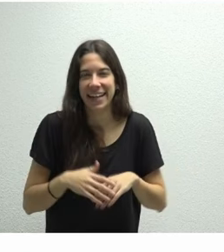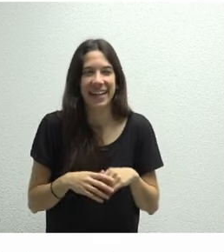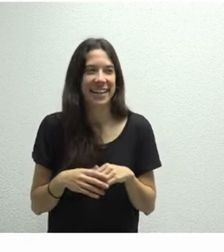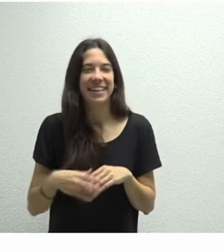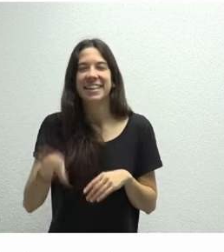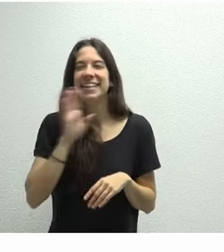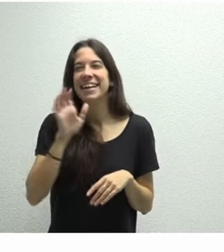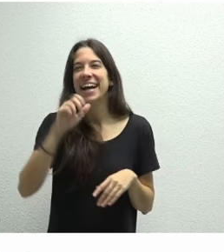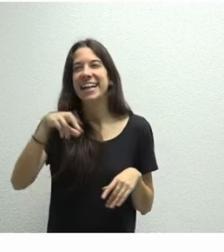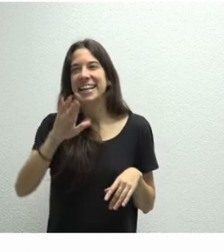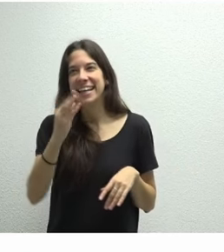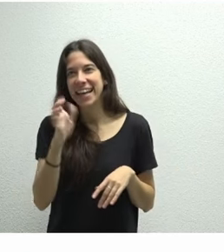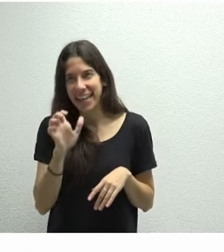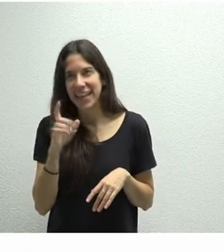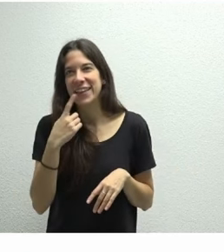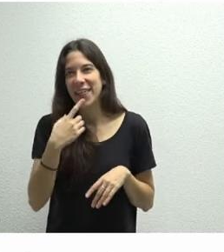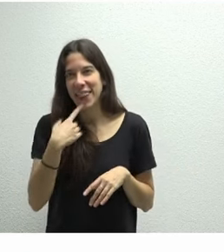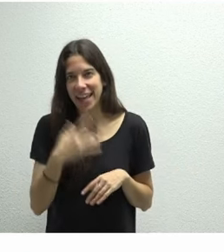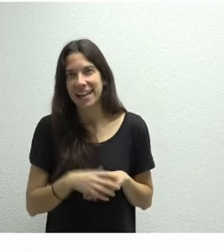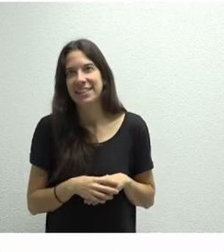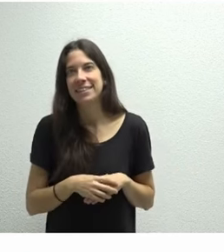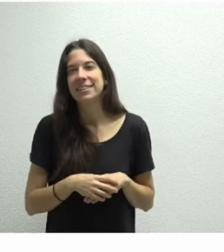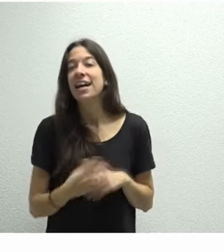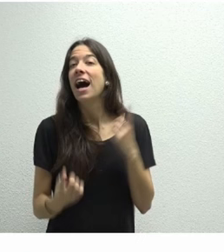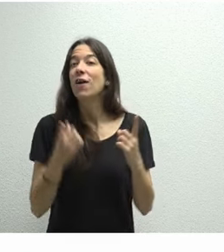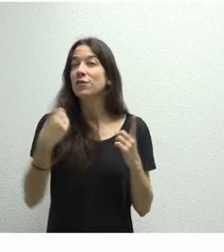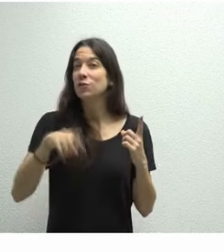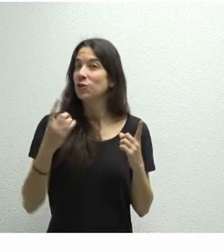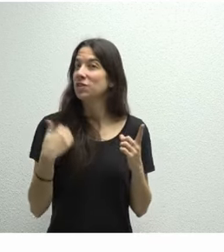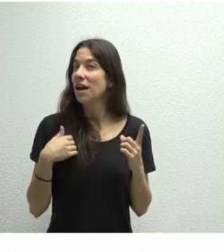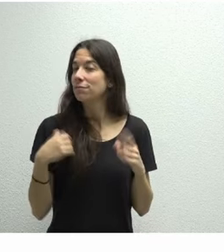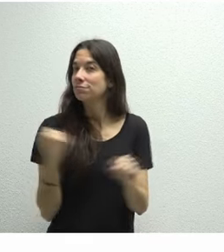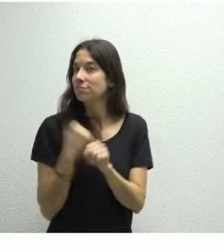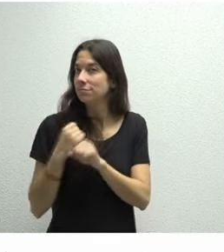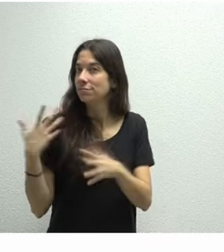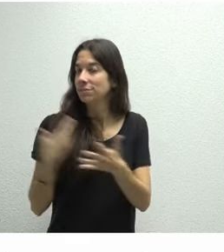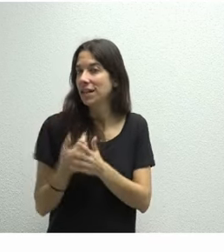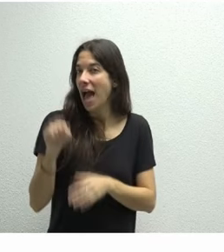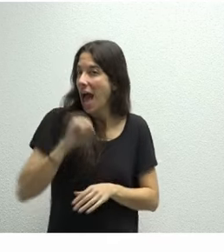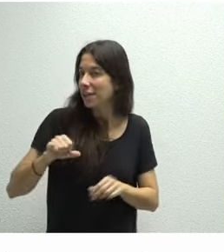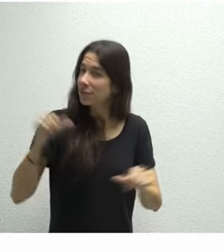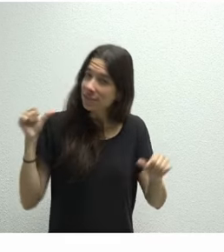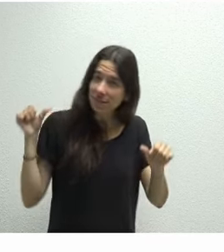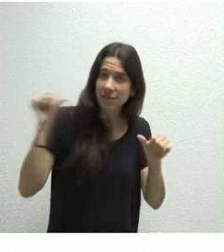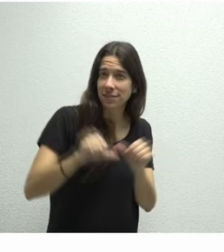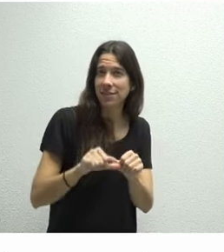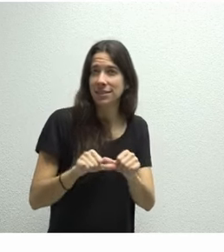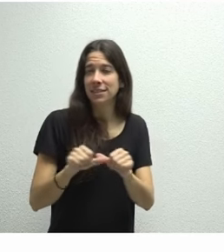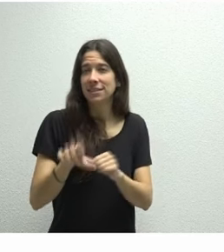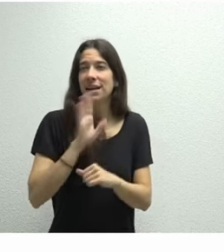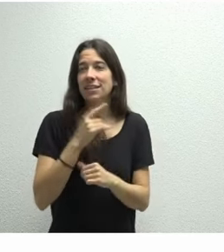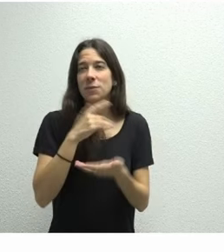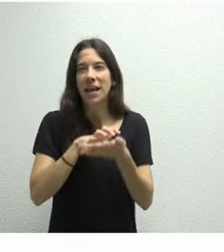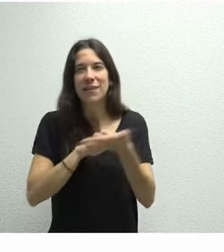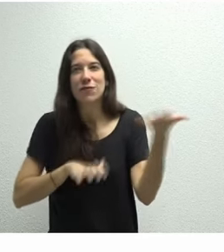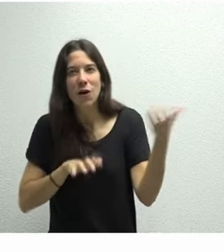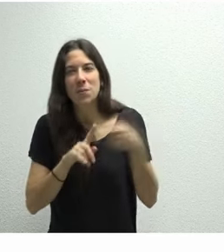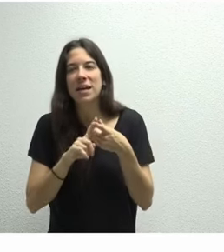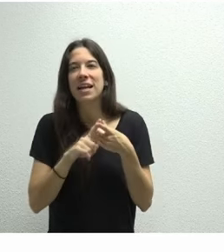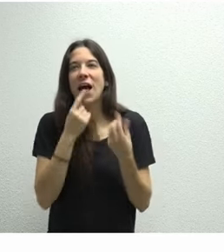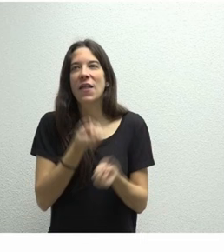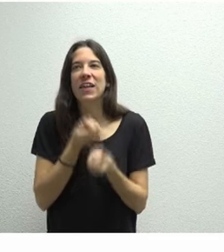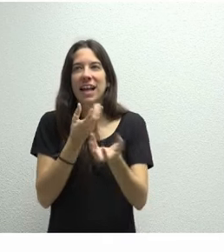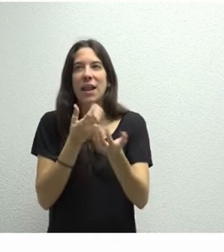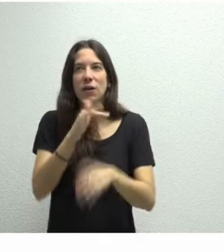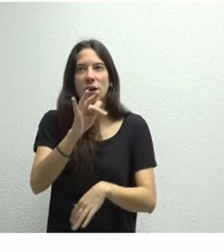Enrique bueno algunos estamos en eso desde hace muchísimos muchísimos años decía que el informe la declaración feaps no